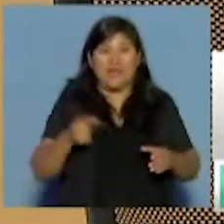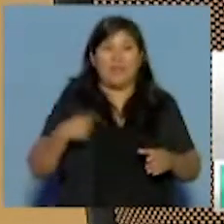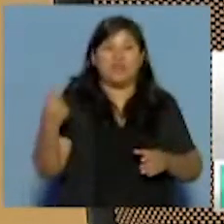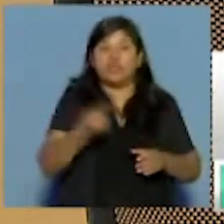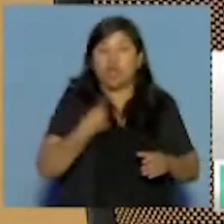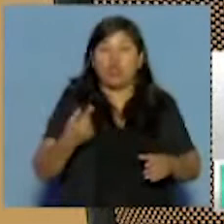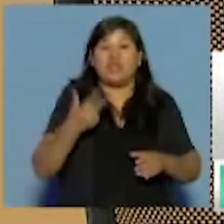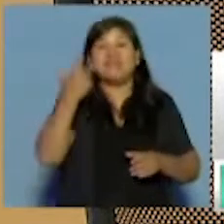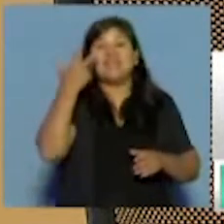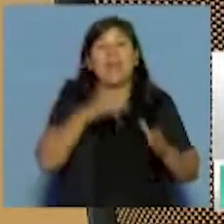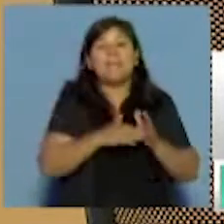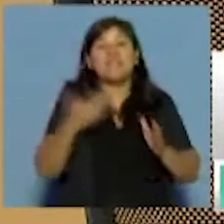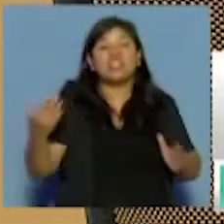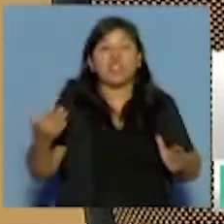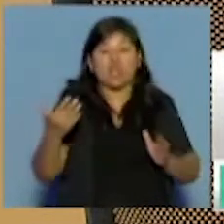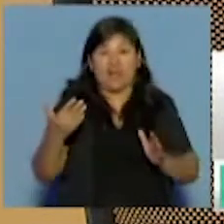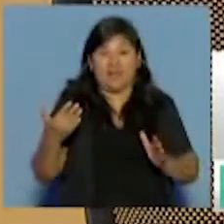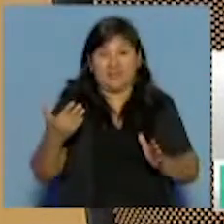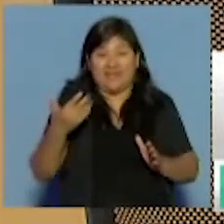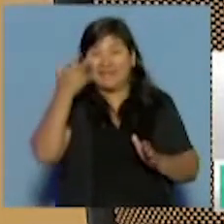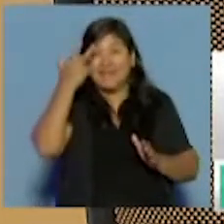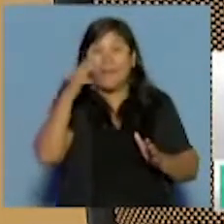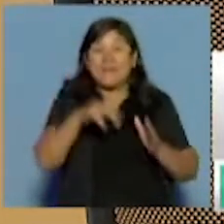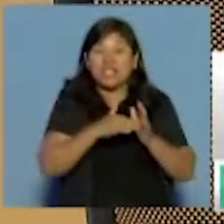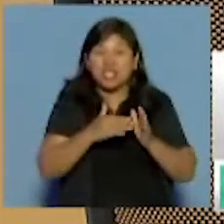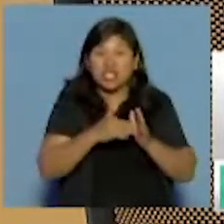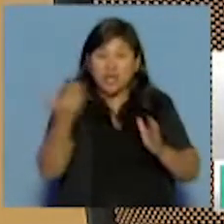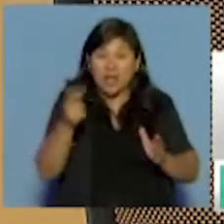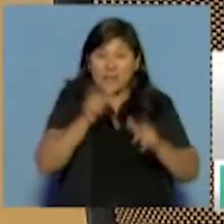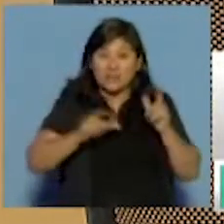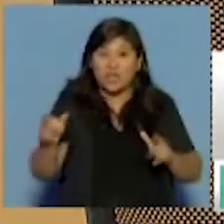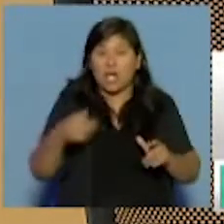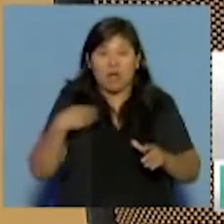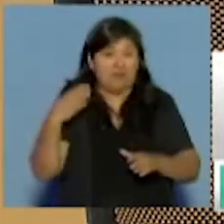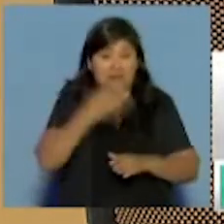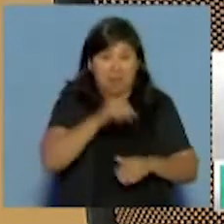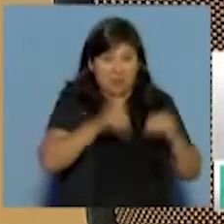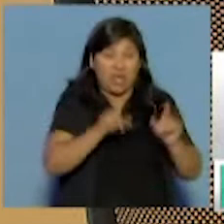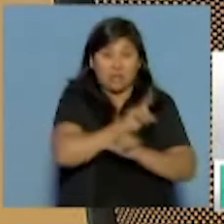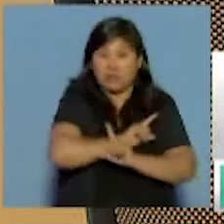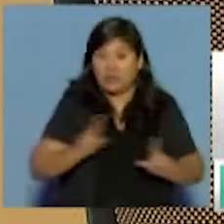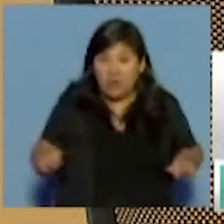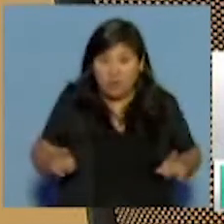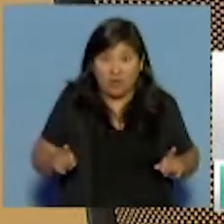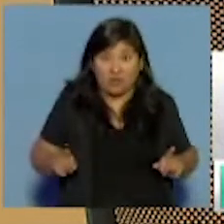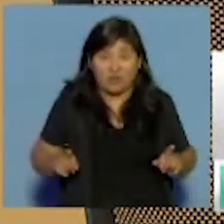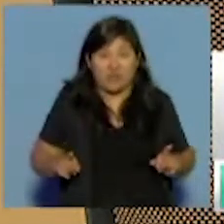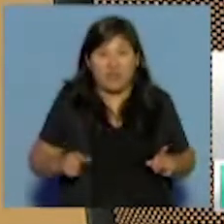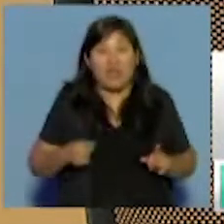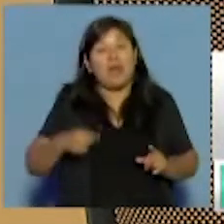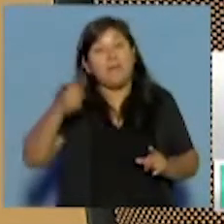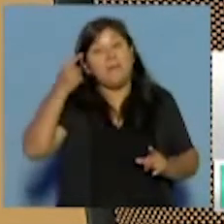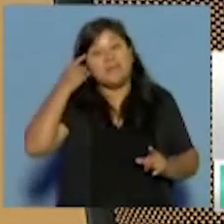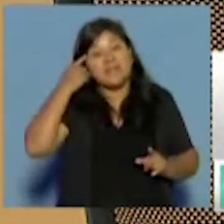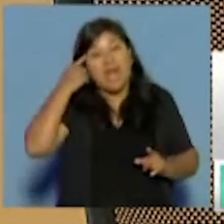votado porque como era ilegal nosotros no votamos pensamos que gran mayoría de esos tres millones no queremos la independencia